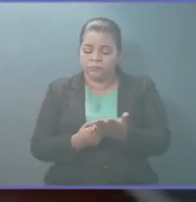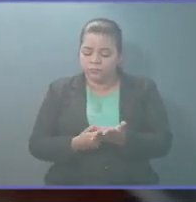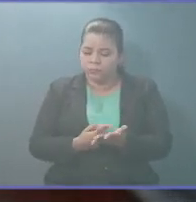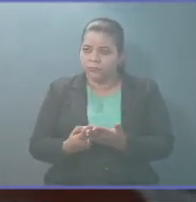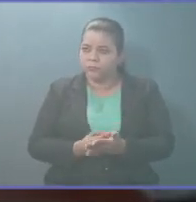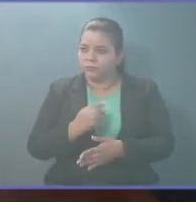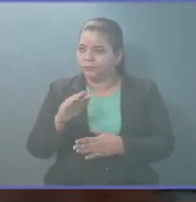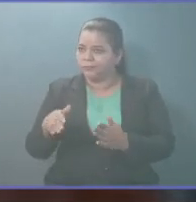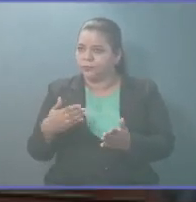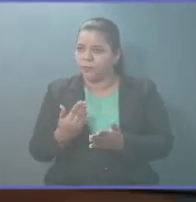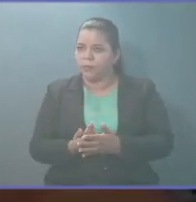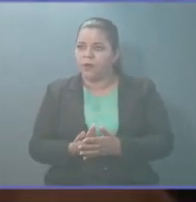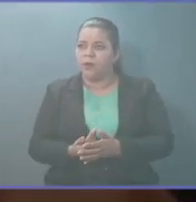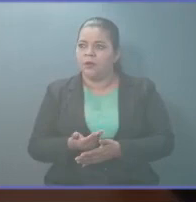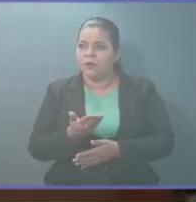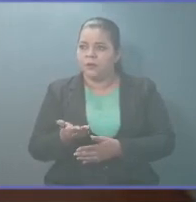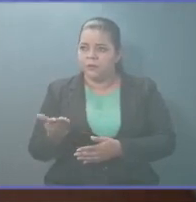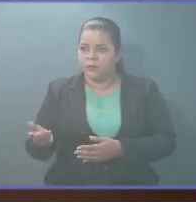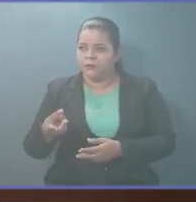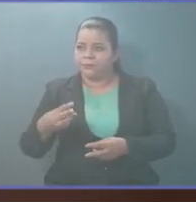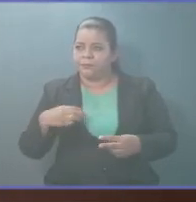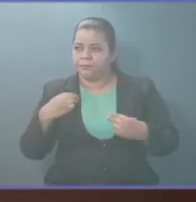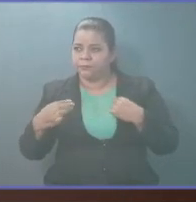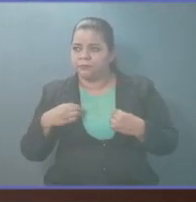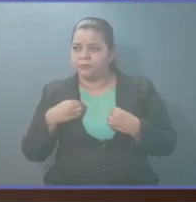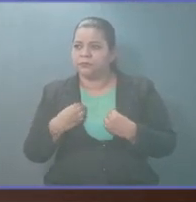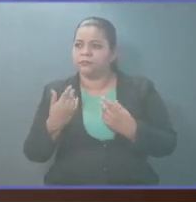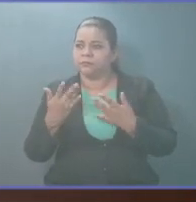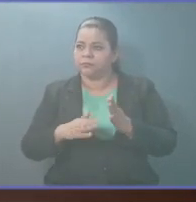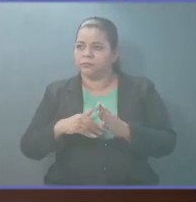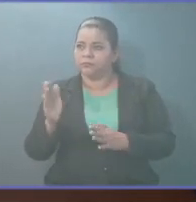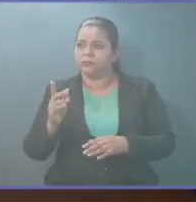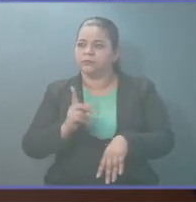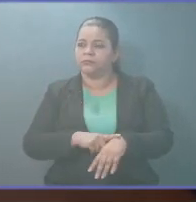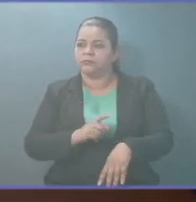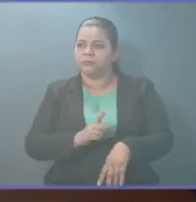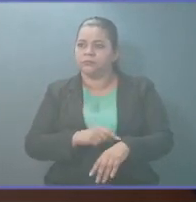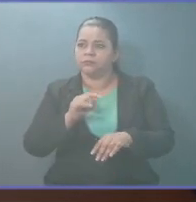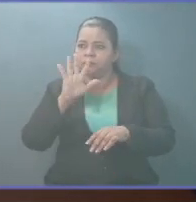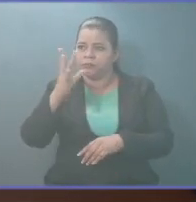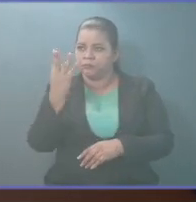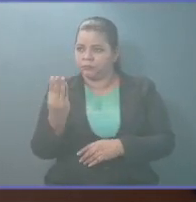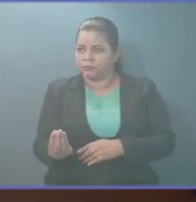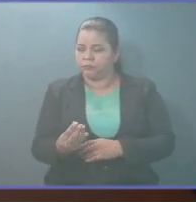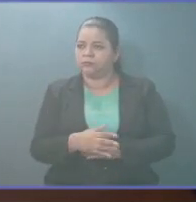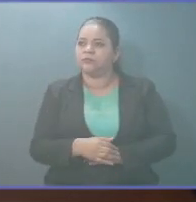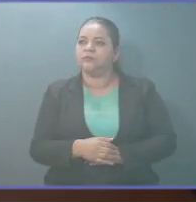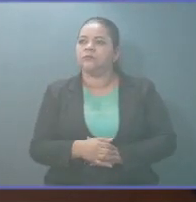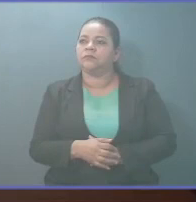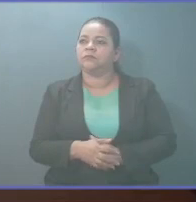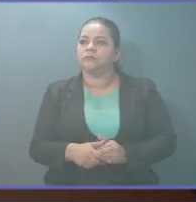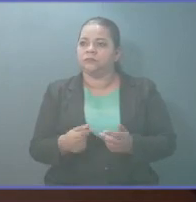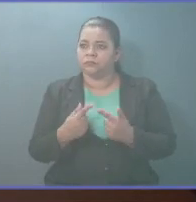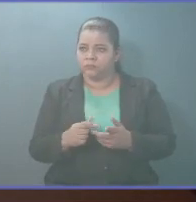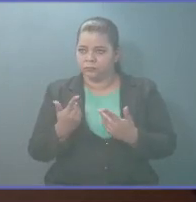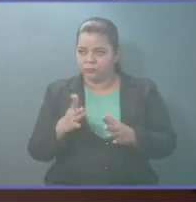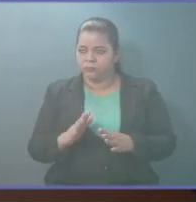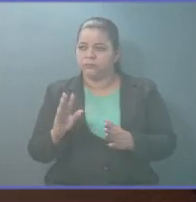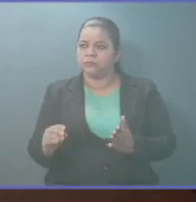resolución definitiva debidamente motivada, la cual será adoptada por mayoría dentro del plazo máximo de 5 días hábiles, ya sea sancionado